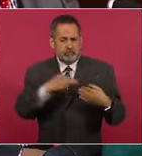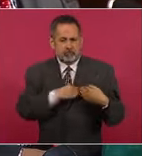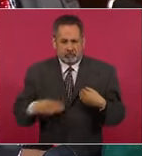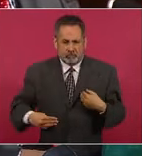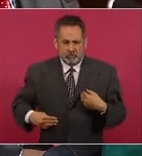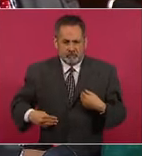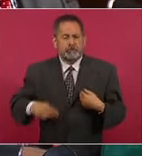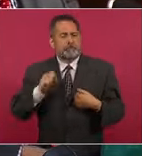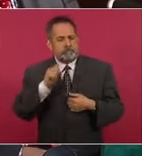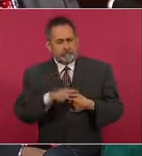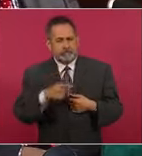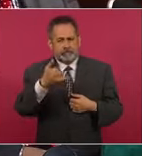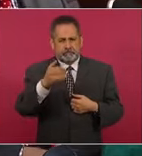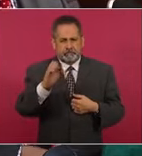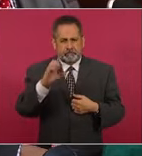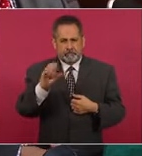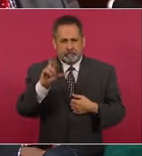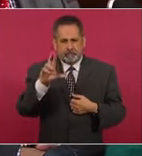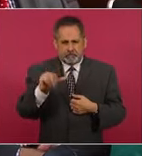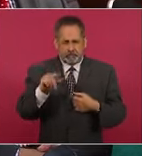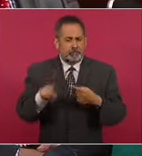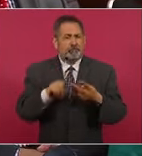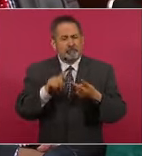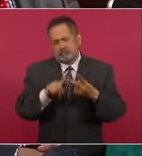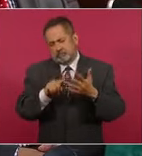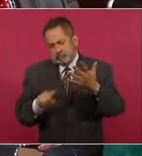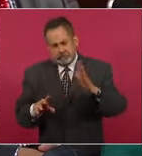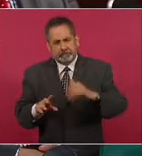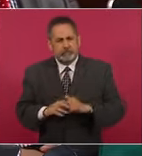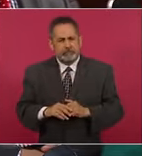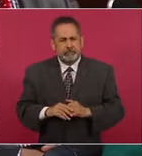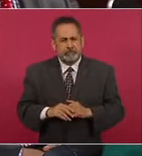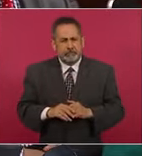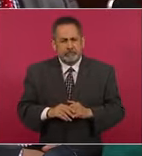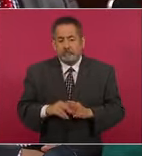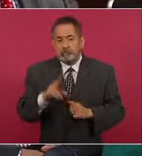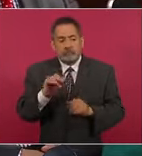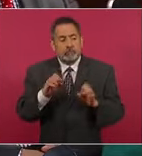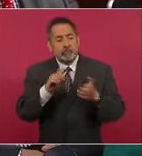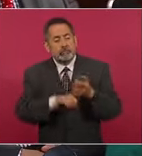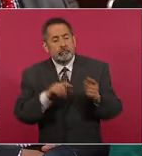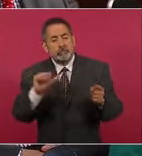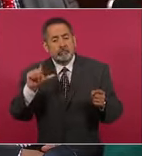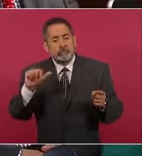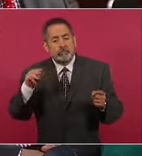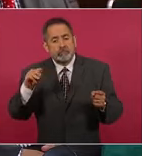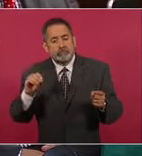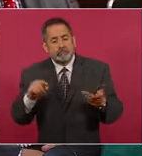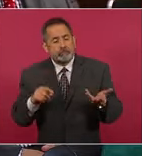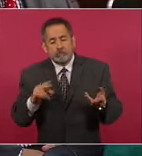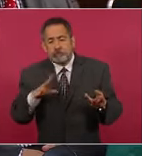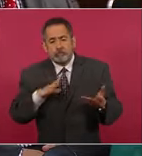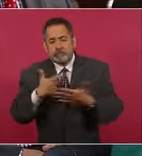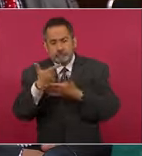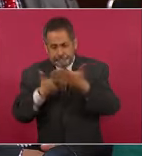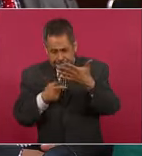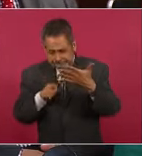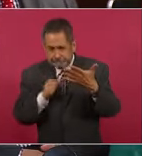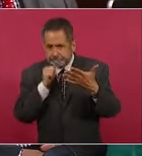está el municipio de Yécora, donde usted estuvo, entre otros. No está el municipio de Álamos. En ese sentido,